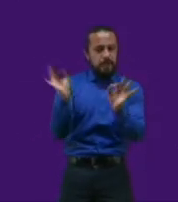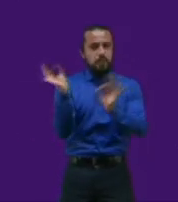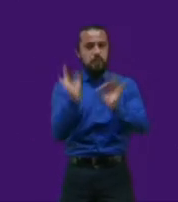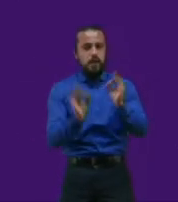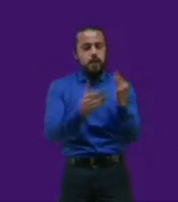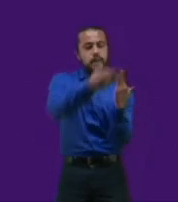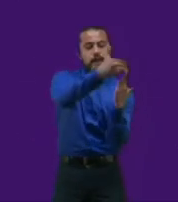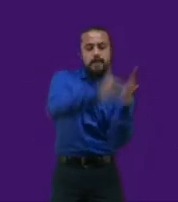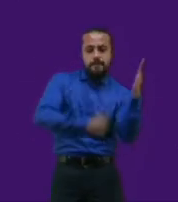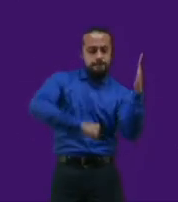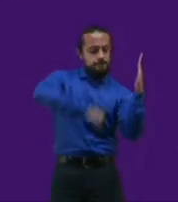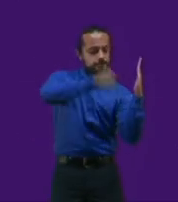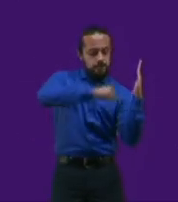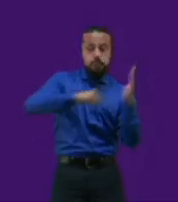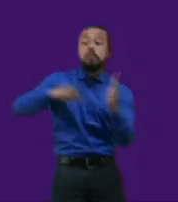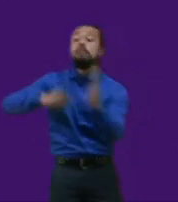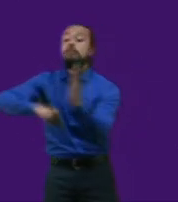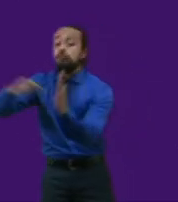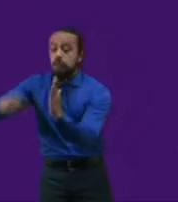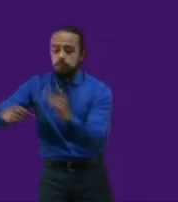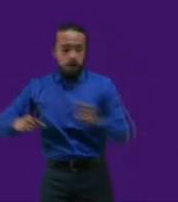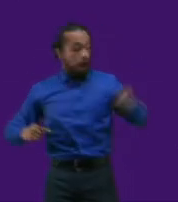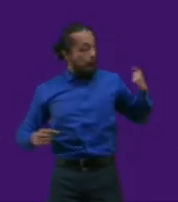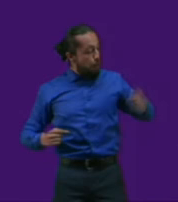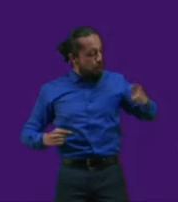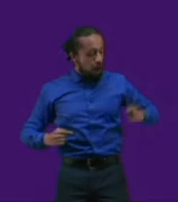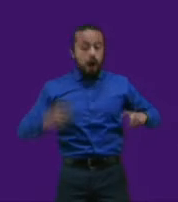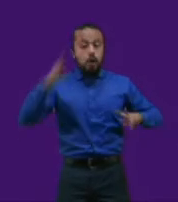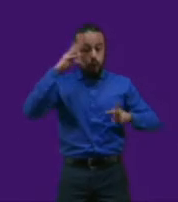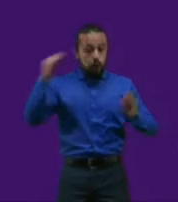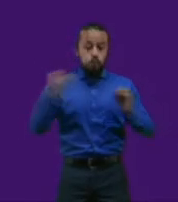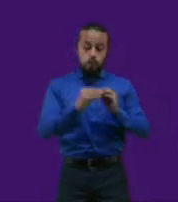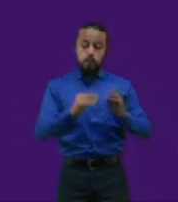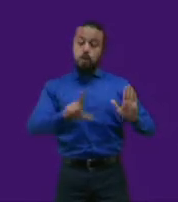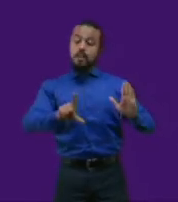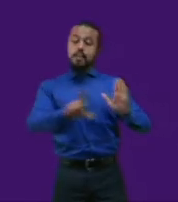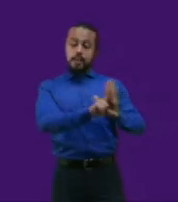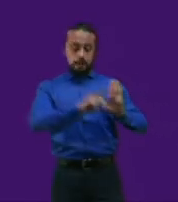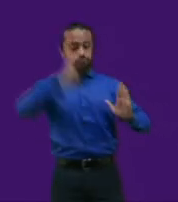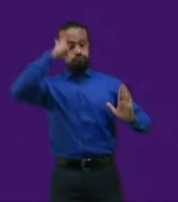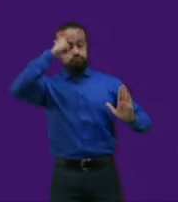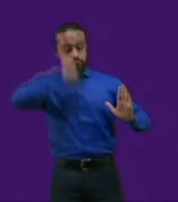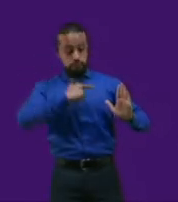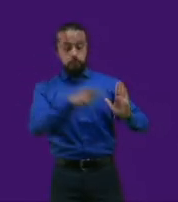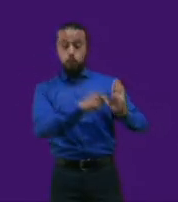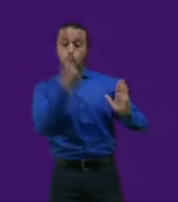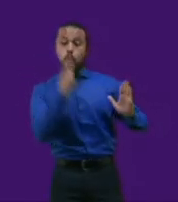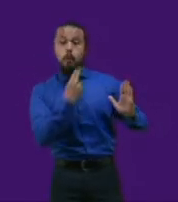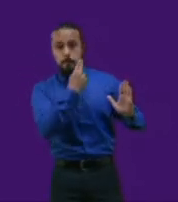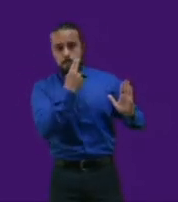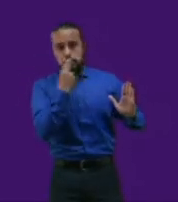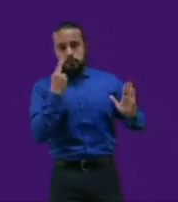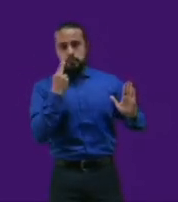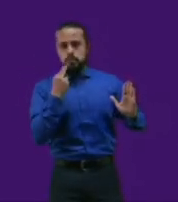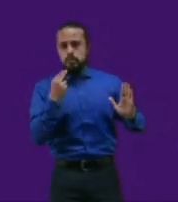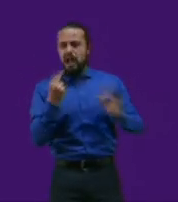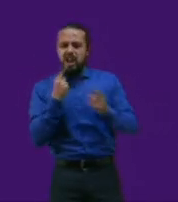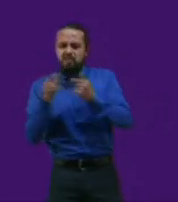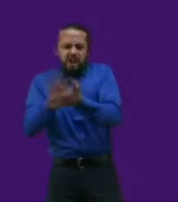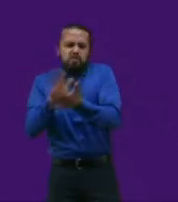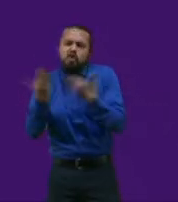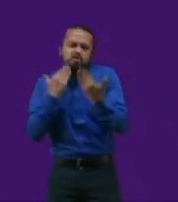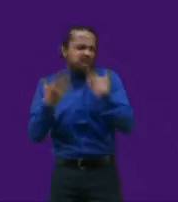firmado, pues abogados, etcétera, o sea, pues porque es un tema de, pues digamos, como compromiso, pero pues mejor, siempre que hay como temas